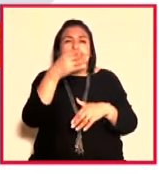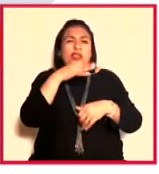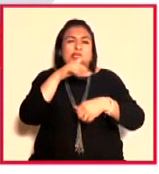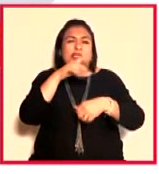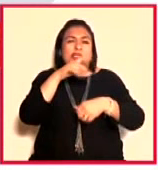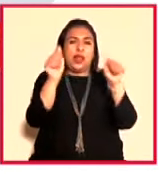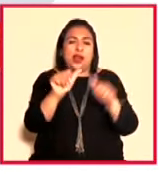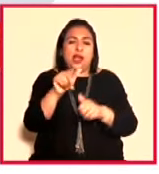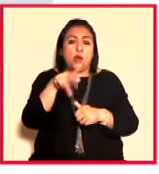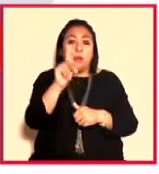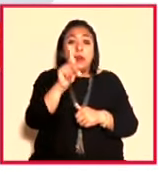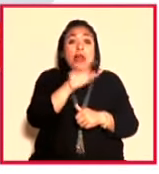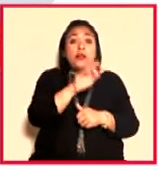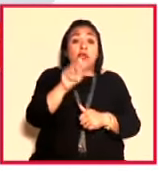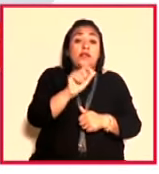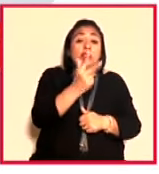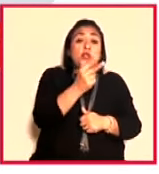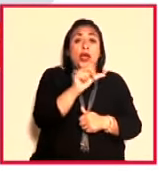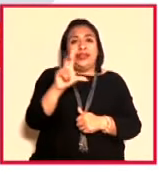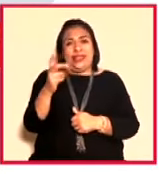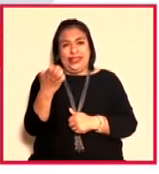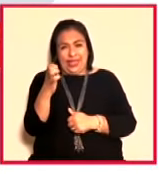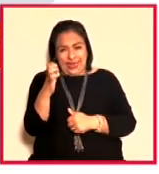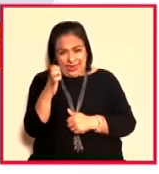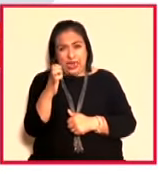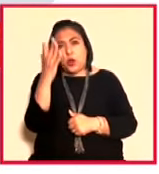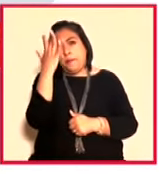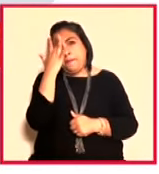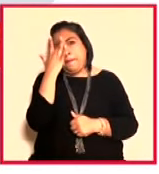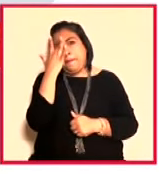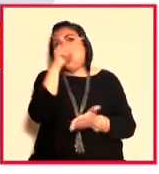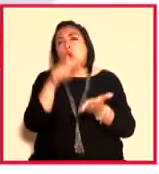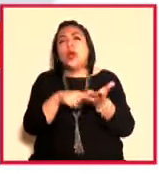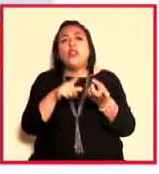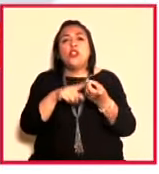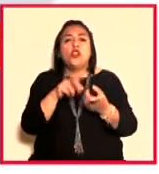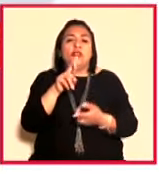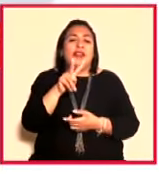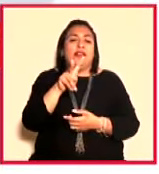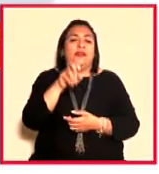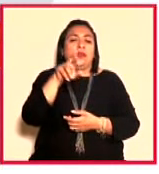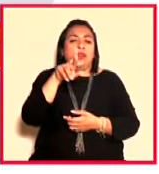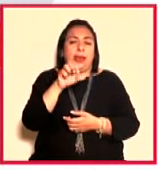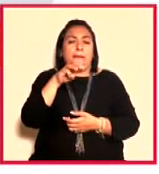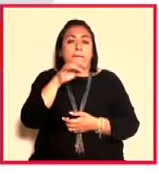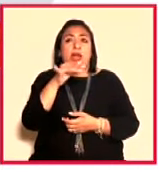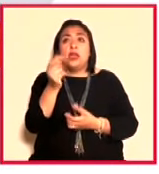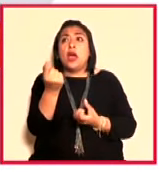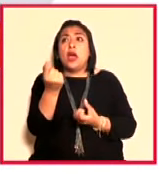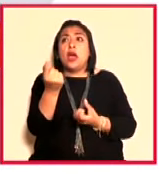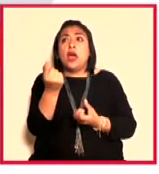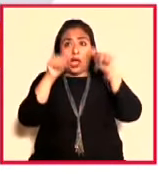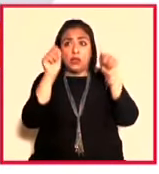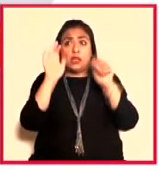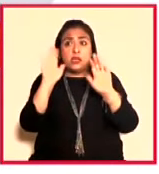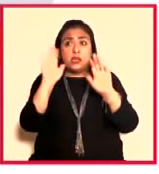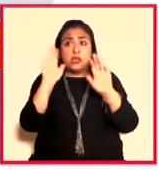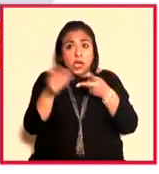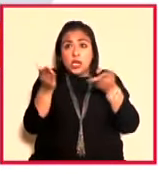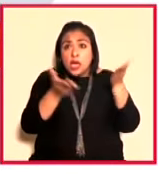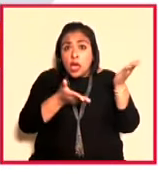del 28 al 30 de enero, en este mágico paraje de la Riviera Maya, aunque hay artistas que ya han comenzado a llegar para ayudar con